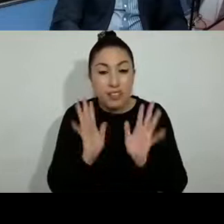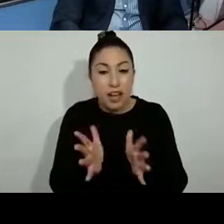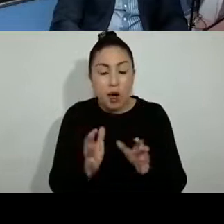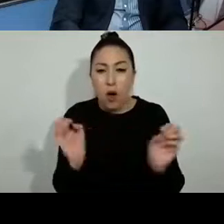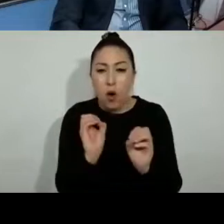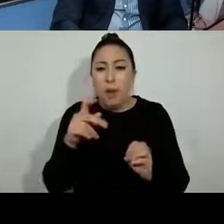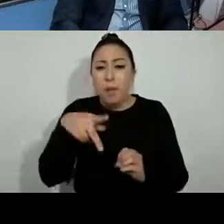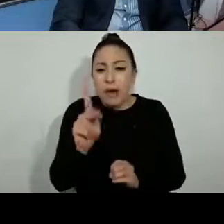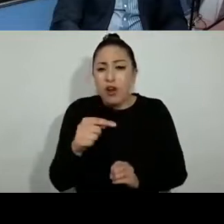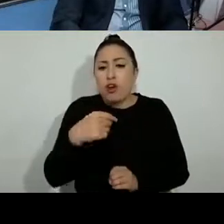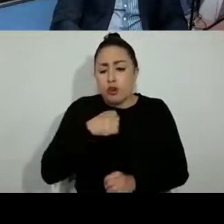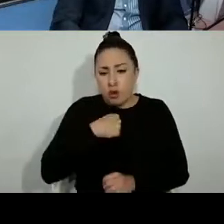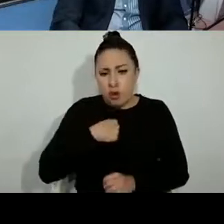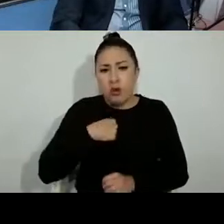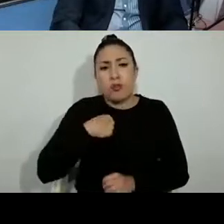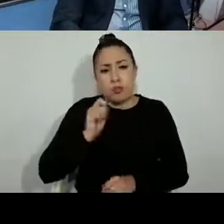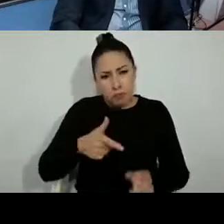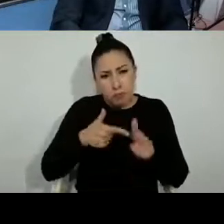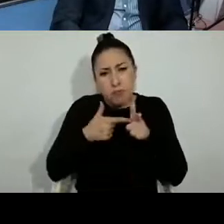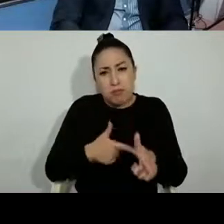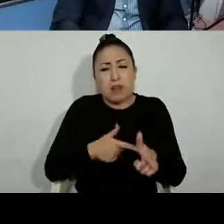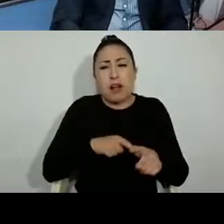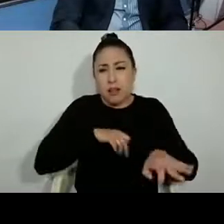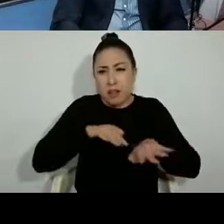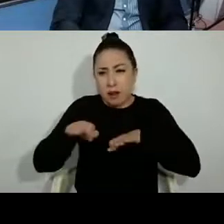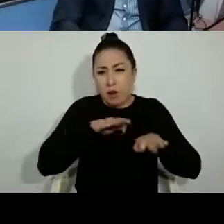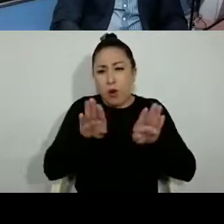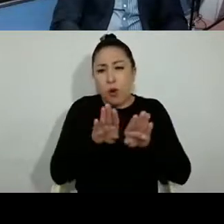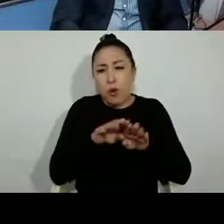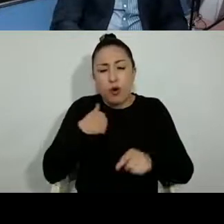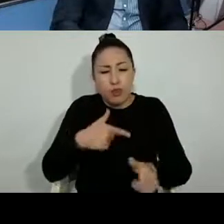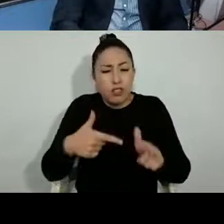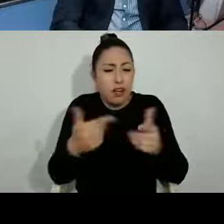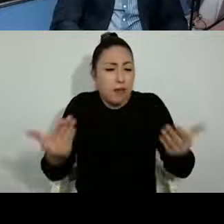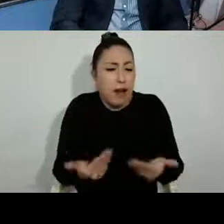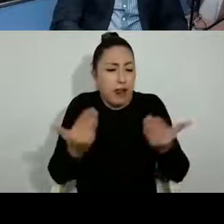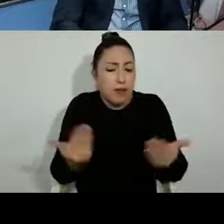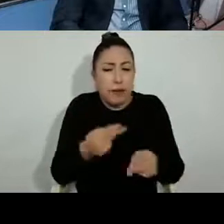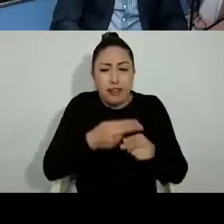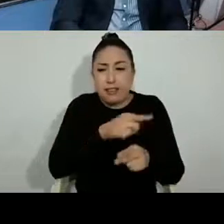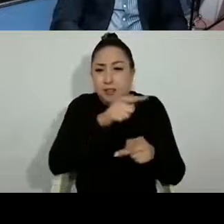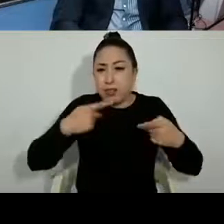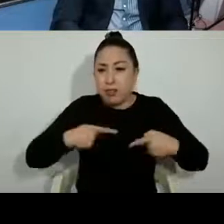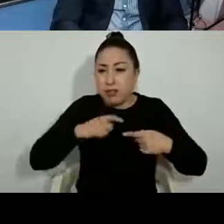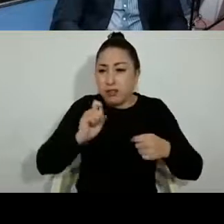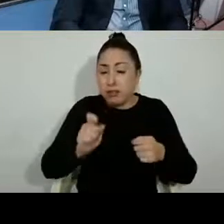dispuesto a seguir bailando mientras que el son siga tocando. Muchas gracias.